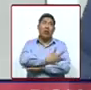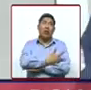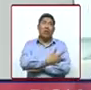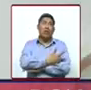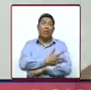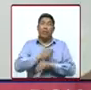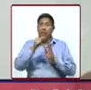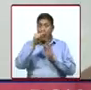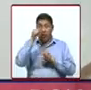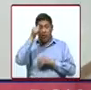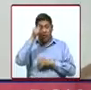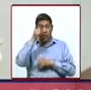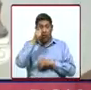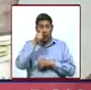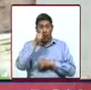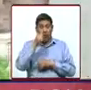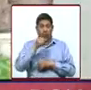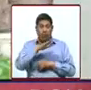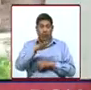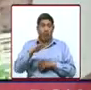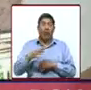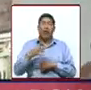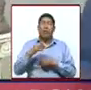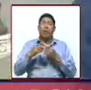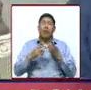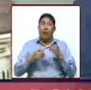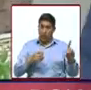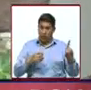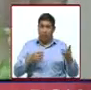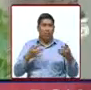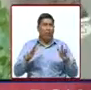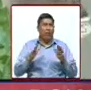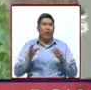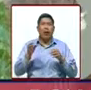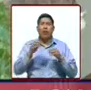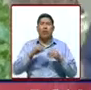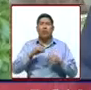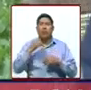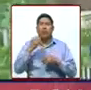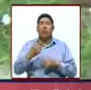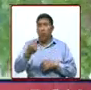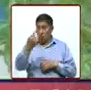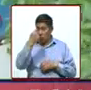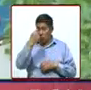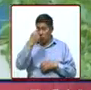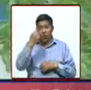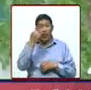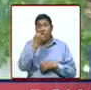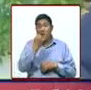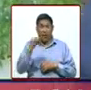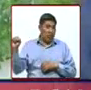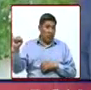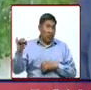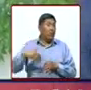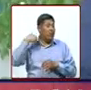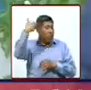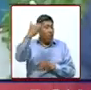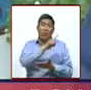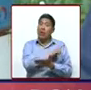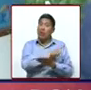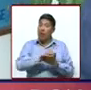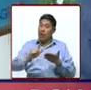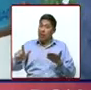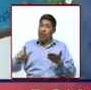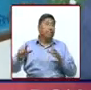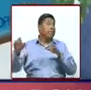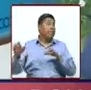la cirugía en su ojo derecho. Ya se programó la cirugía del ojo izquierdo y la próxima semana don Román